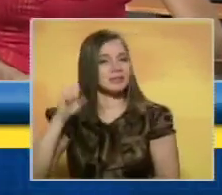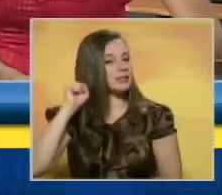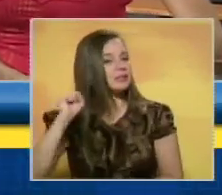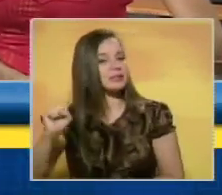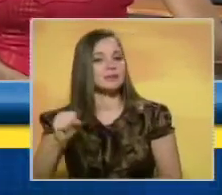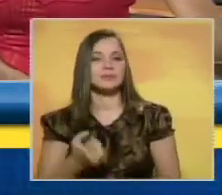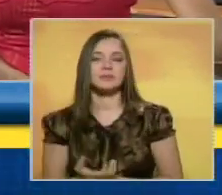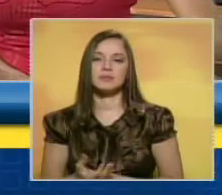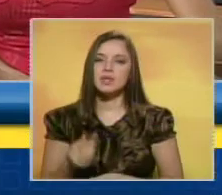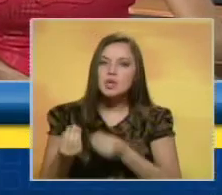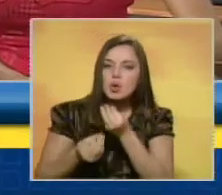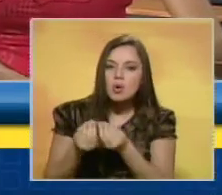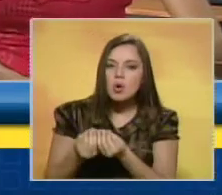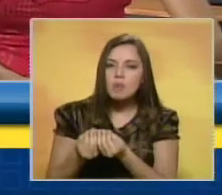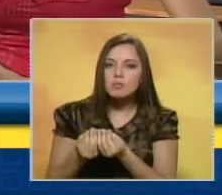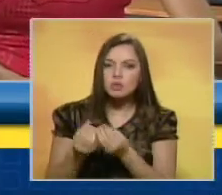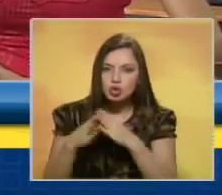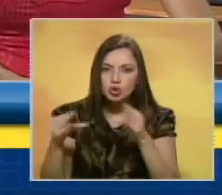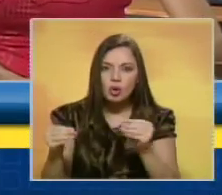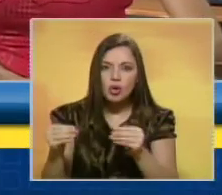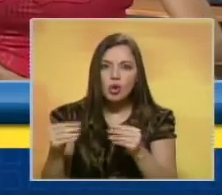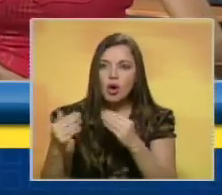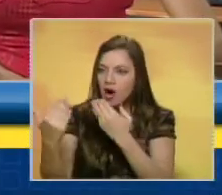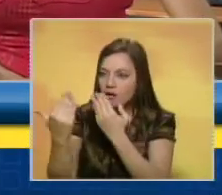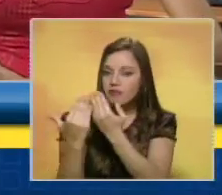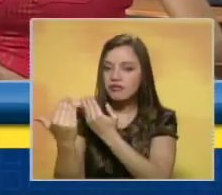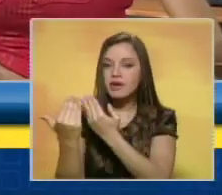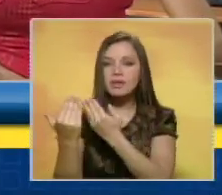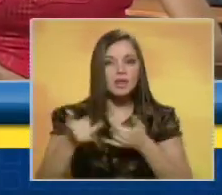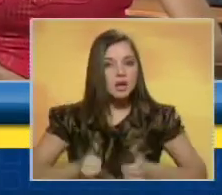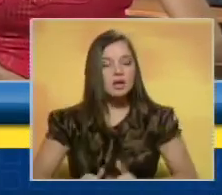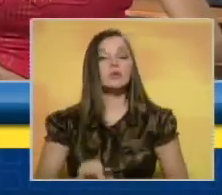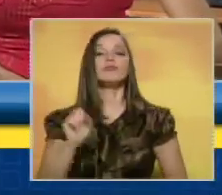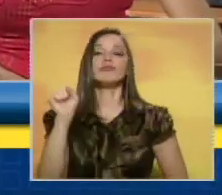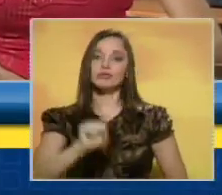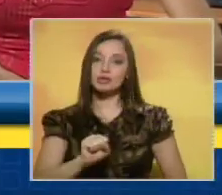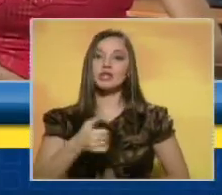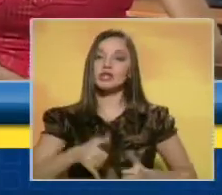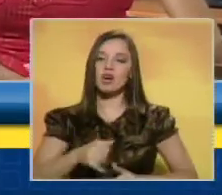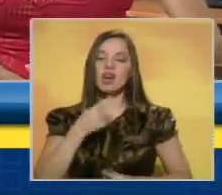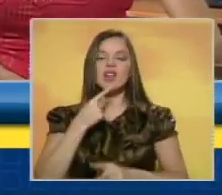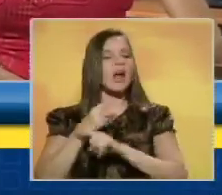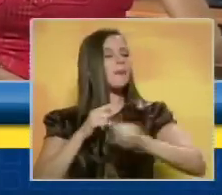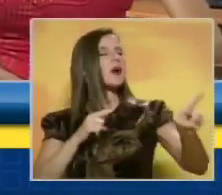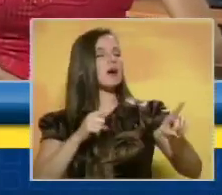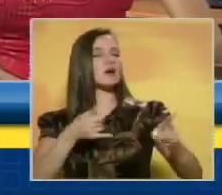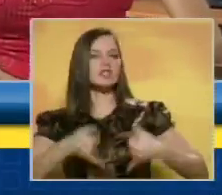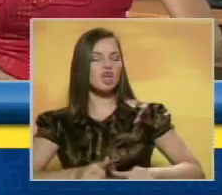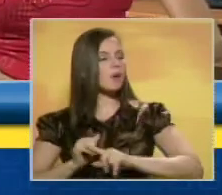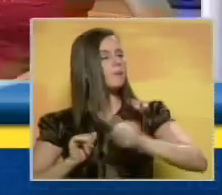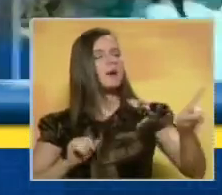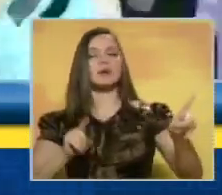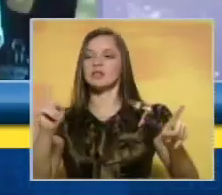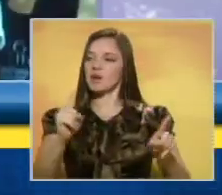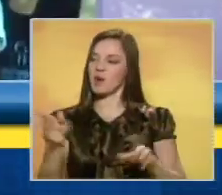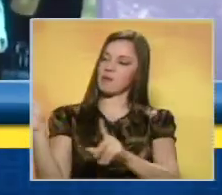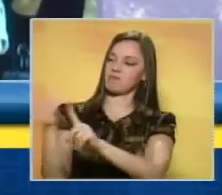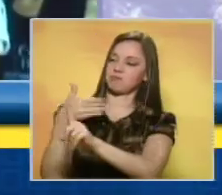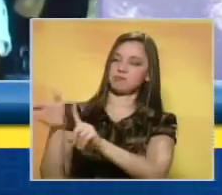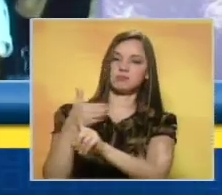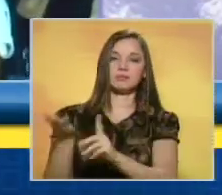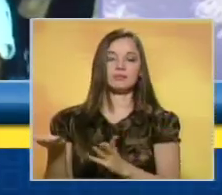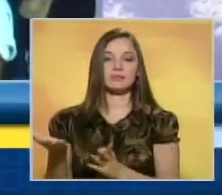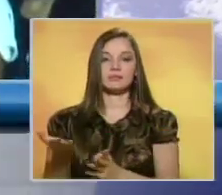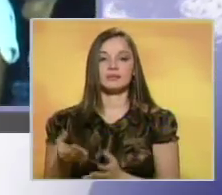¿todo eso delante de tus hijos? Sí, o a veces los encerraba en el cuarto, les decía, vence para el cuarto y no sé qué. Obviamente ellos escuchaban igual. En